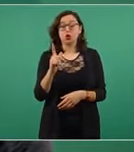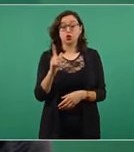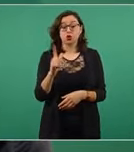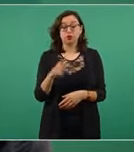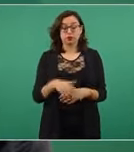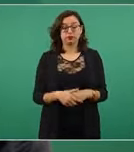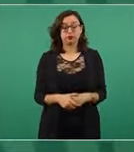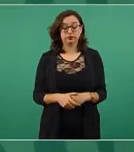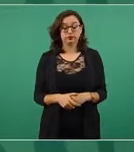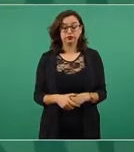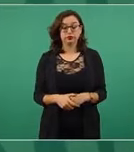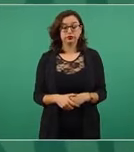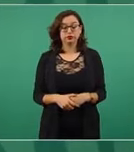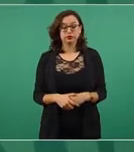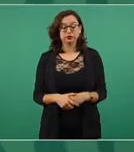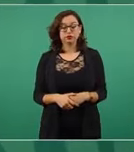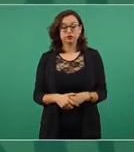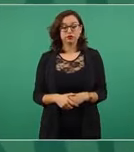apreciado